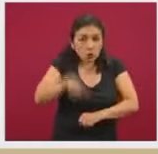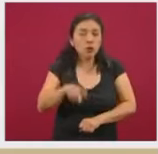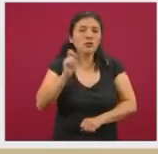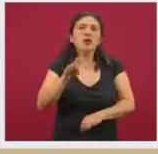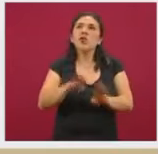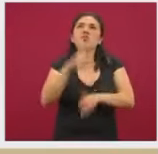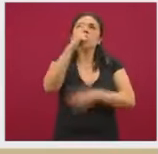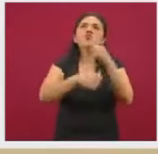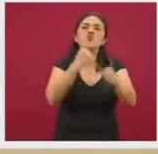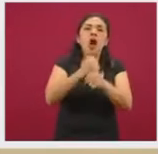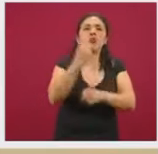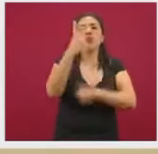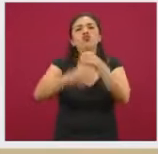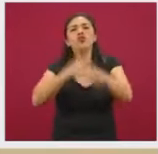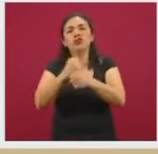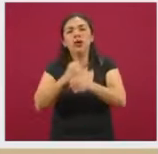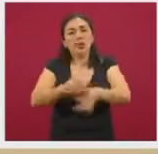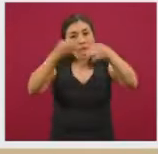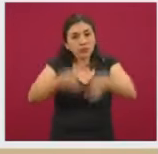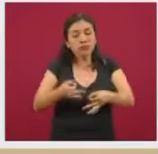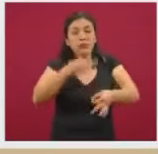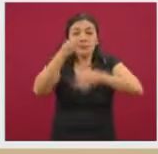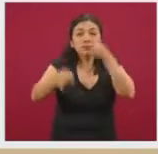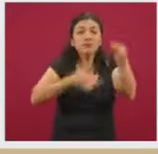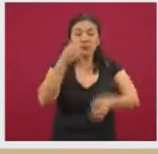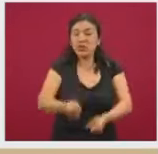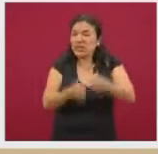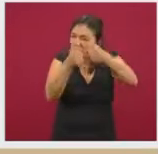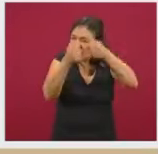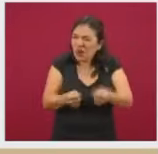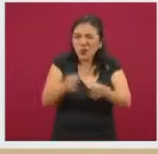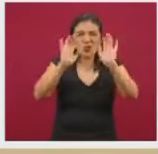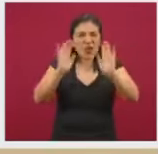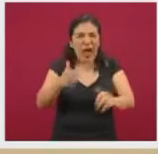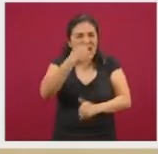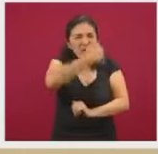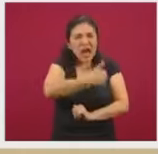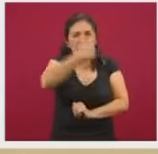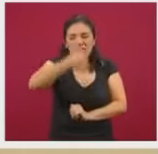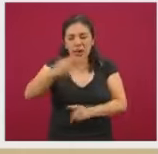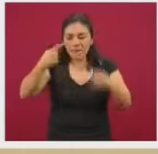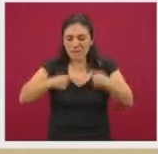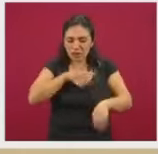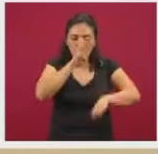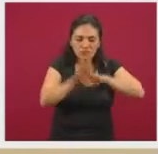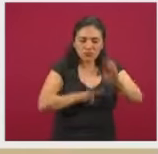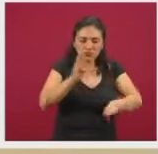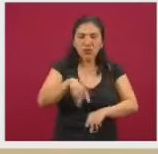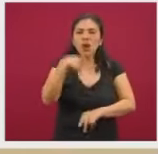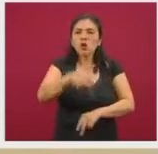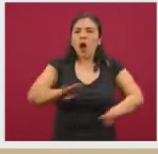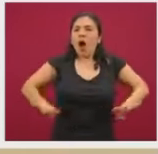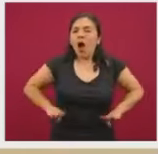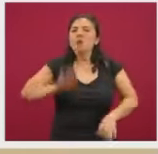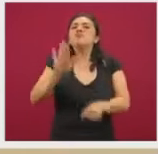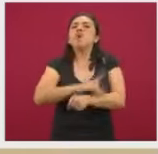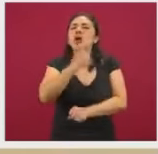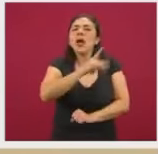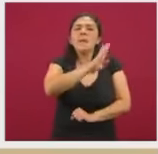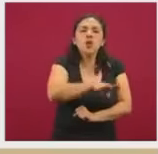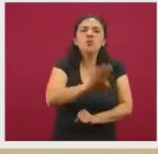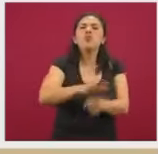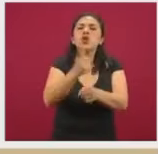dos años poder completar totalmente y asegurar y adjudicar a cada una de las defunciones la causa básica de